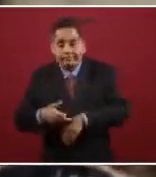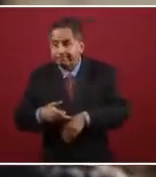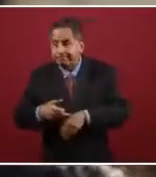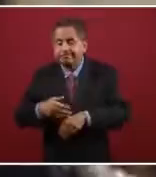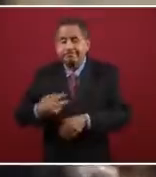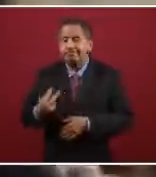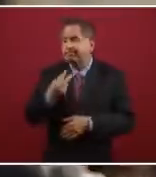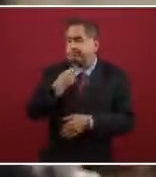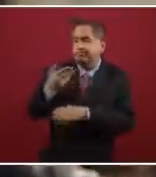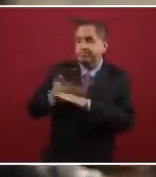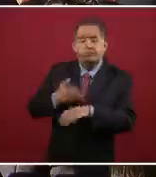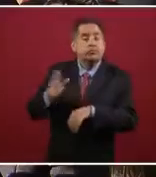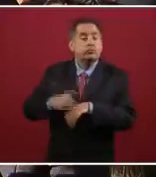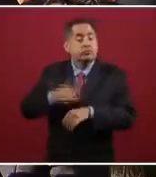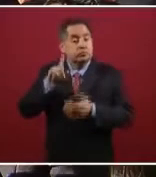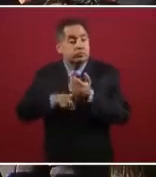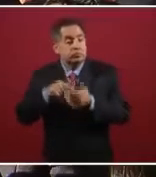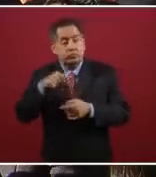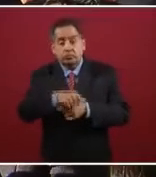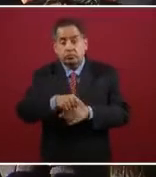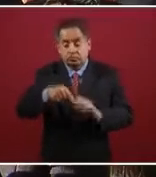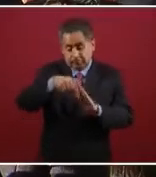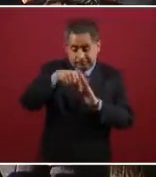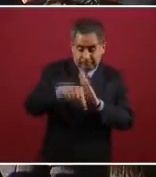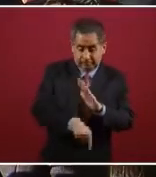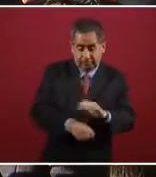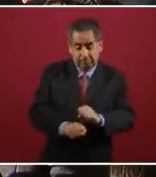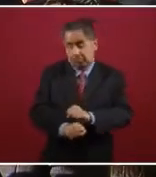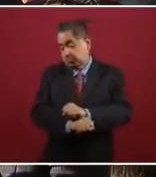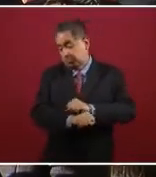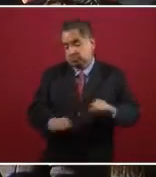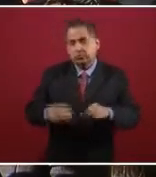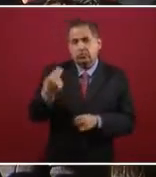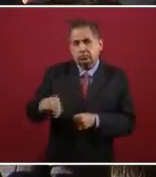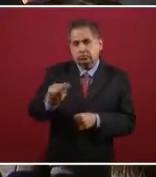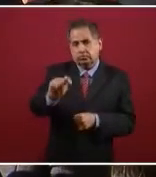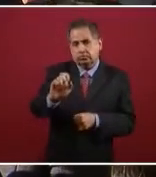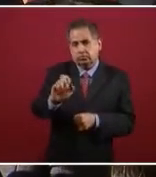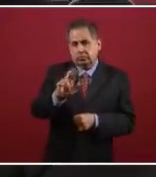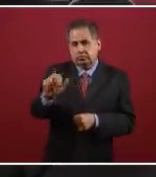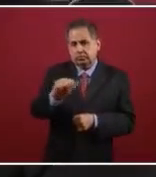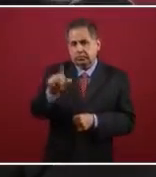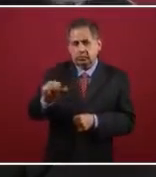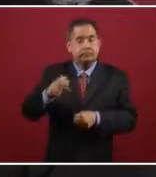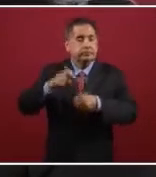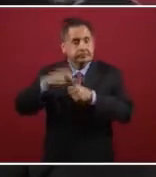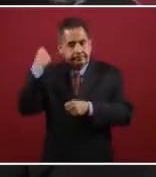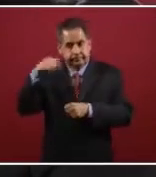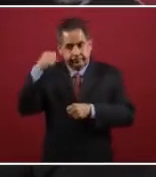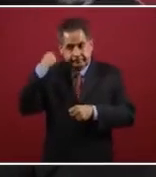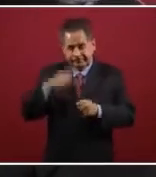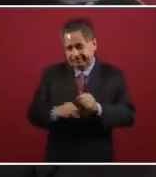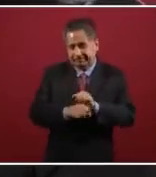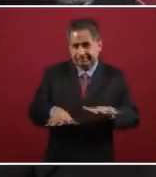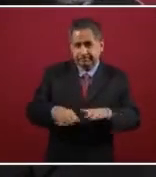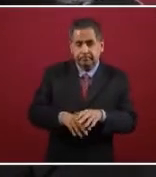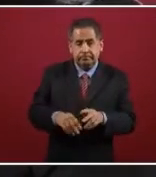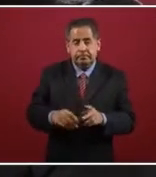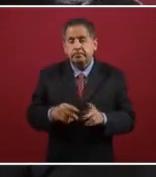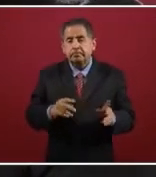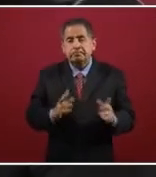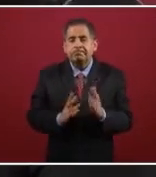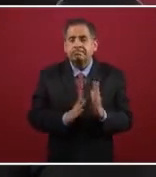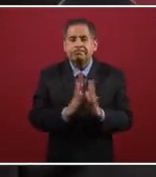el 2013 hubo la explosión del pozo petrolero terrazas el nacajuca tabasco estuvo exhalando gases tóxicos